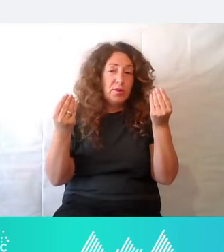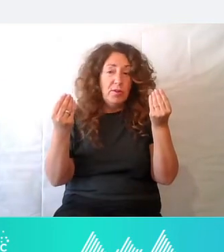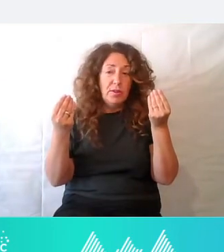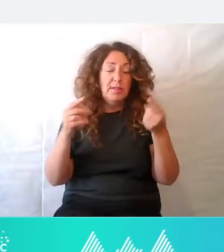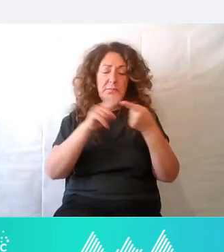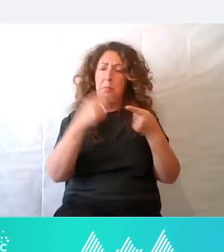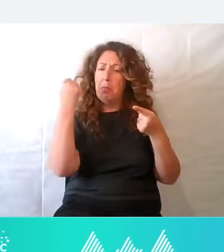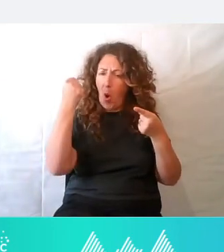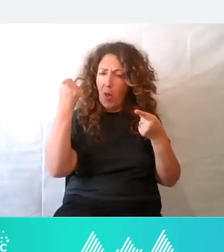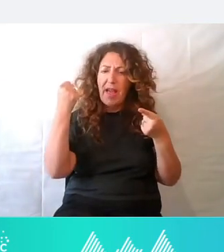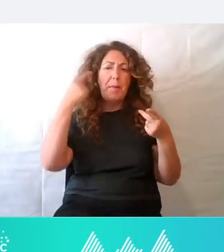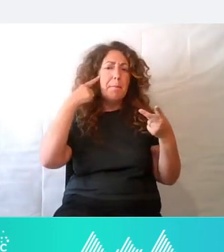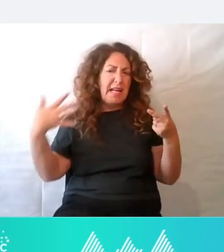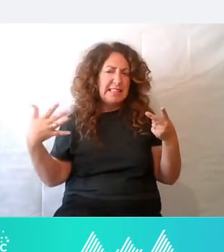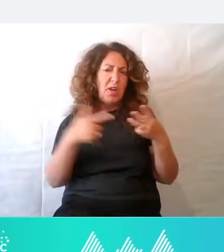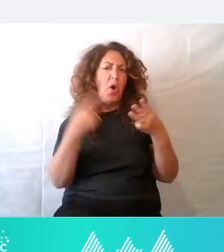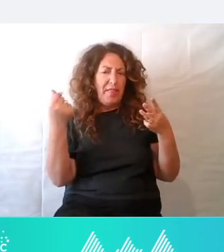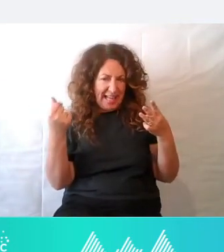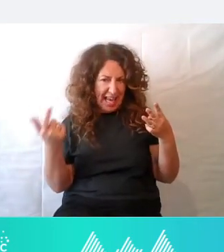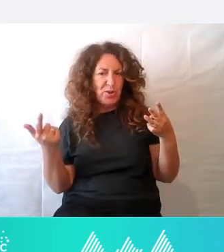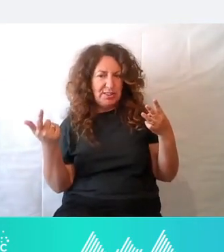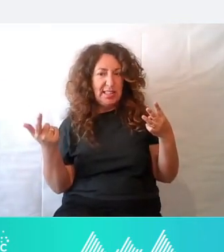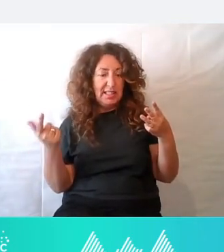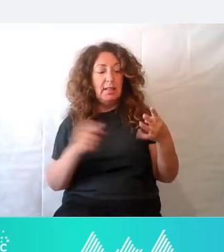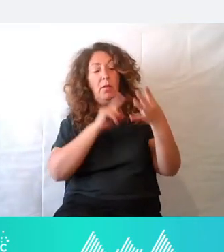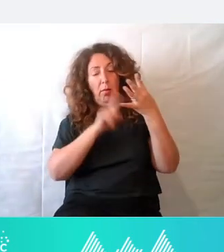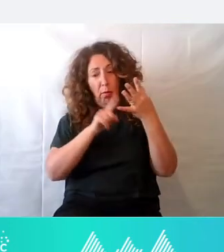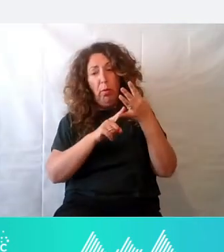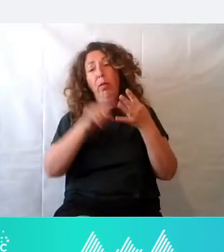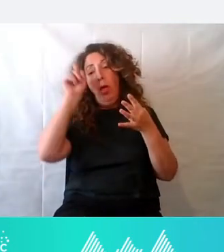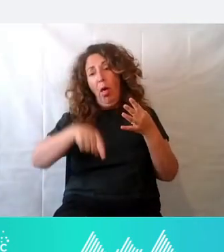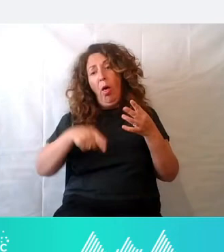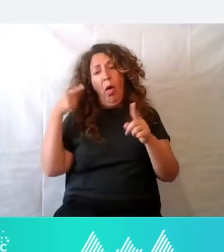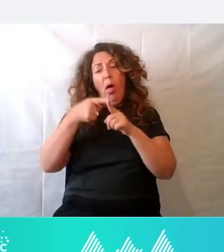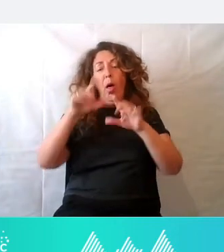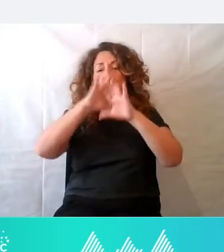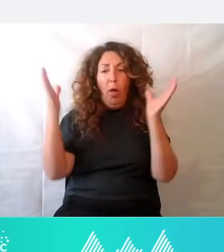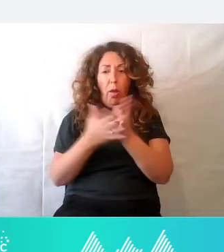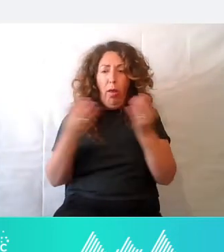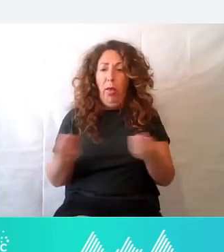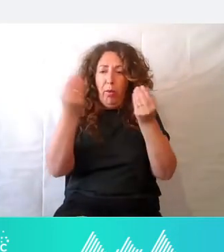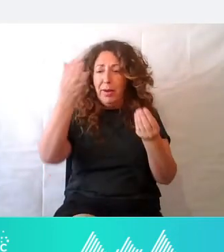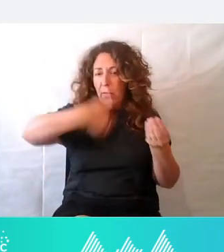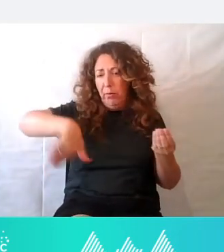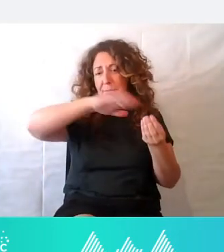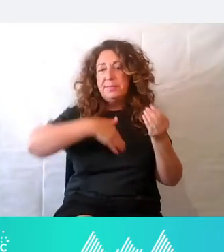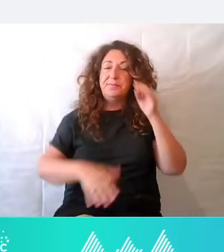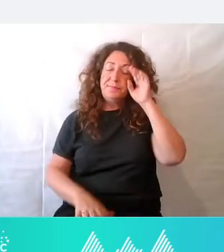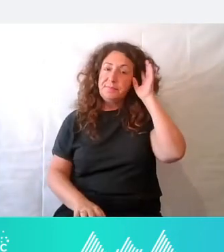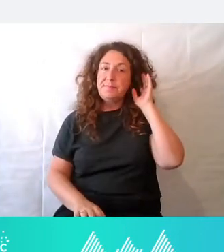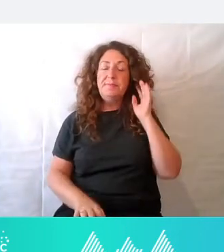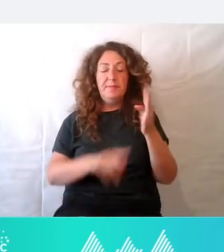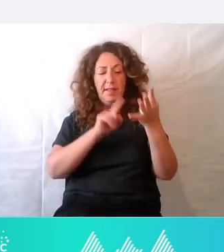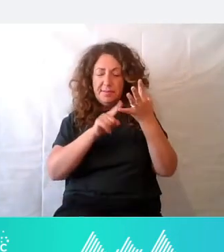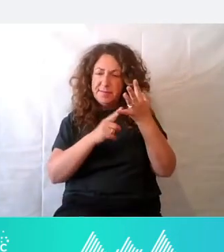prestigio en el dinero podéis hacerlo por los cuatro no por hacer un mundo mejor para todos no con lo cual también incorporar esta última cuestión en vuestro